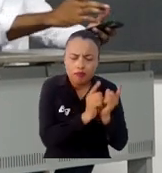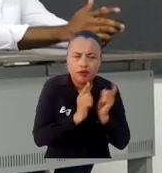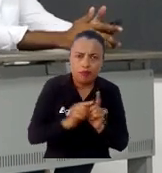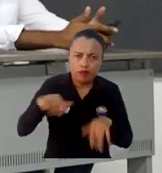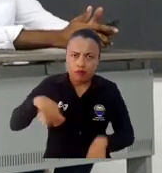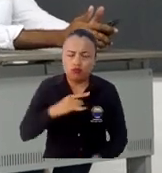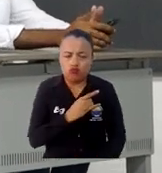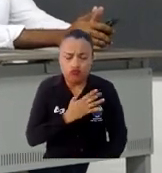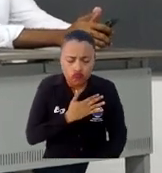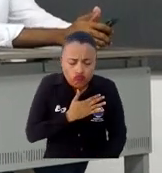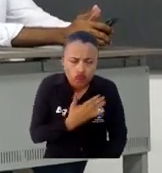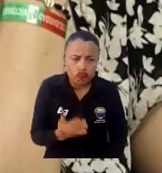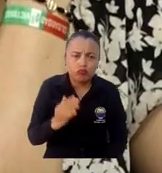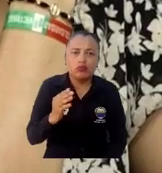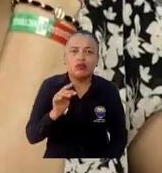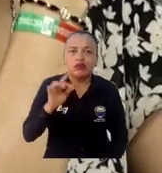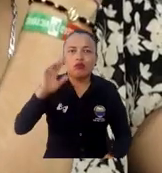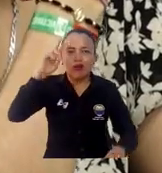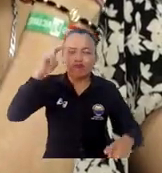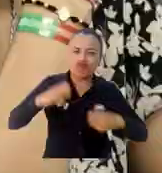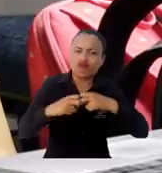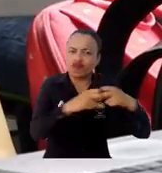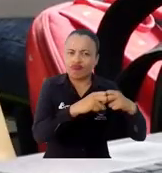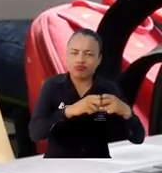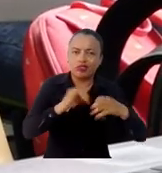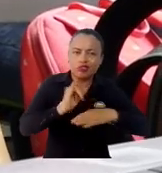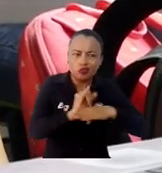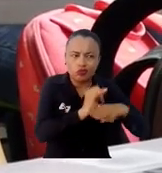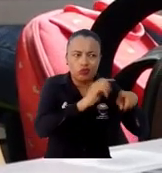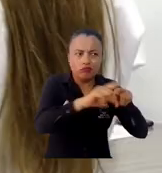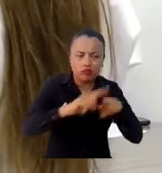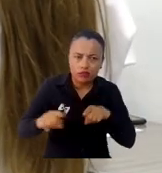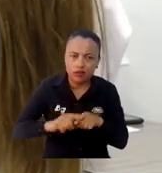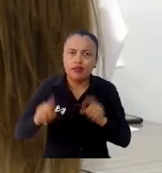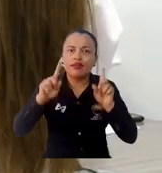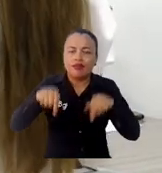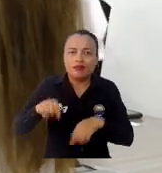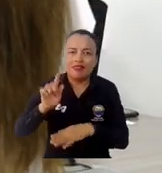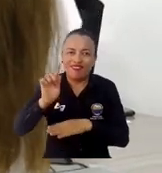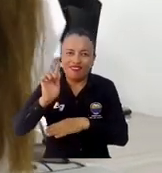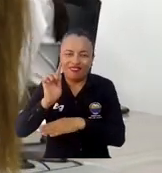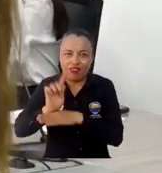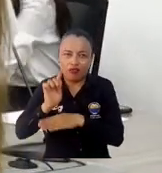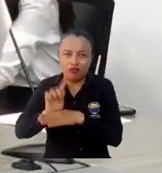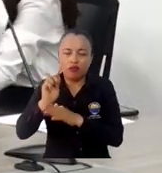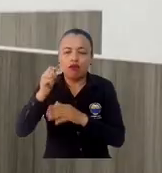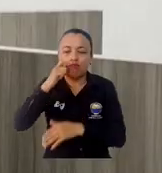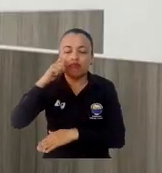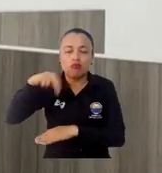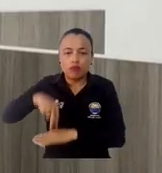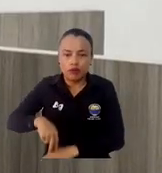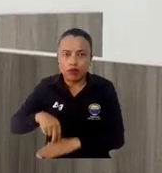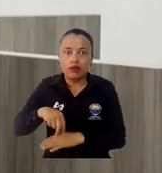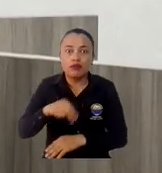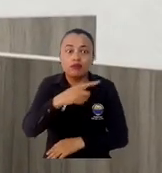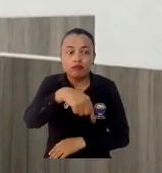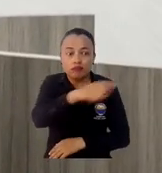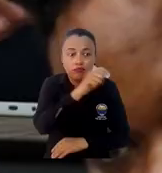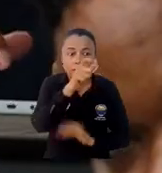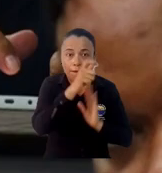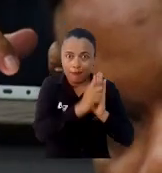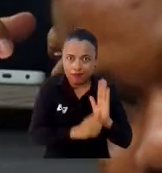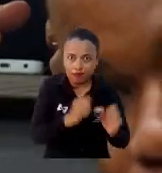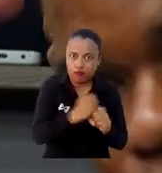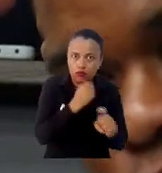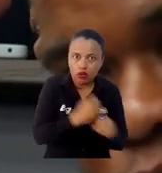Durante este encuentro, la Alma Mater manifestó su disposición de crear sinergia interinstitucional y desde la Facultad de Humanidades propuso que los